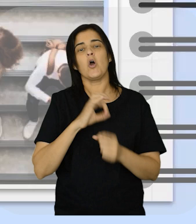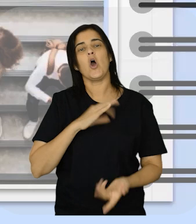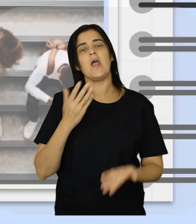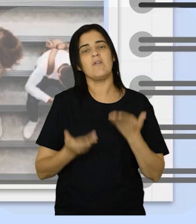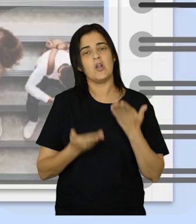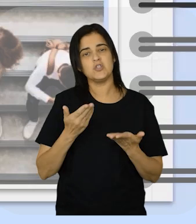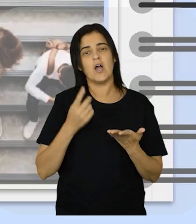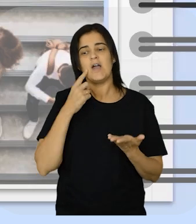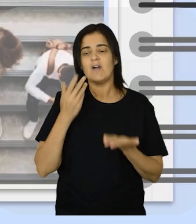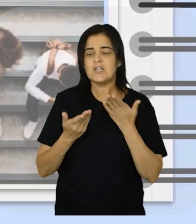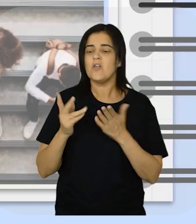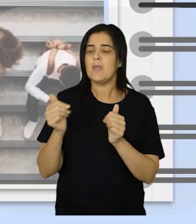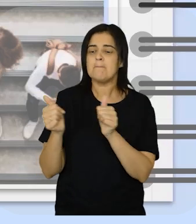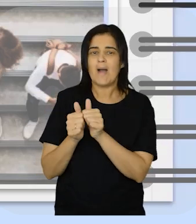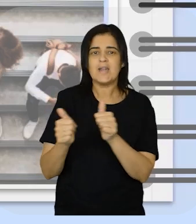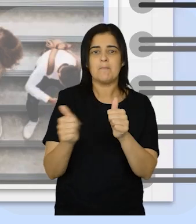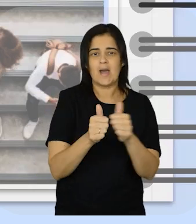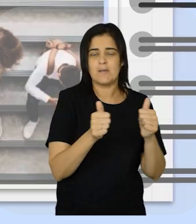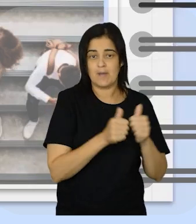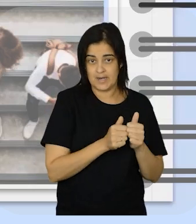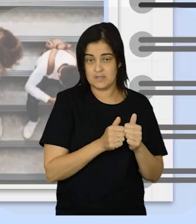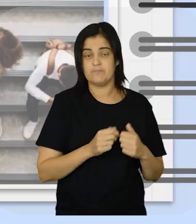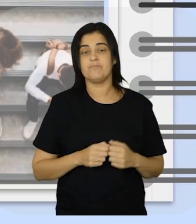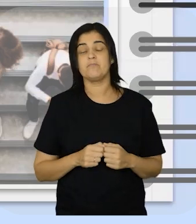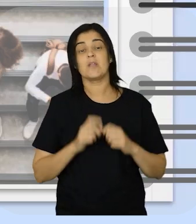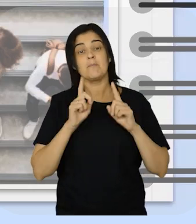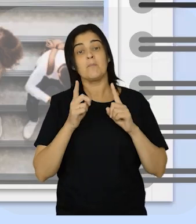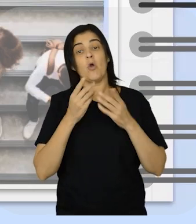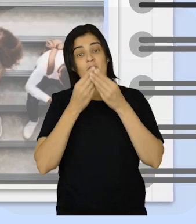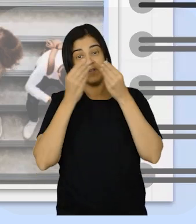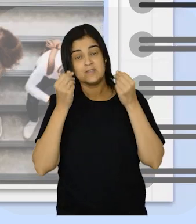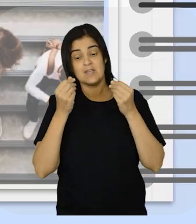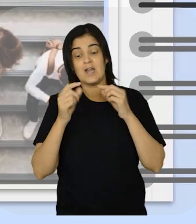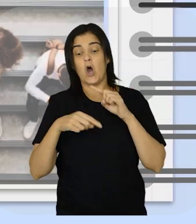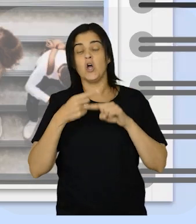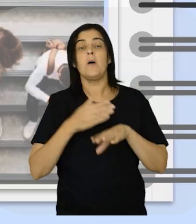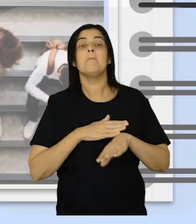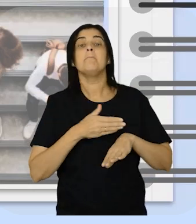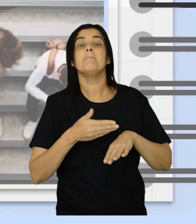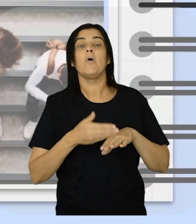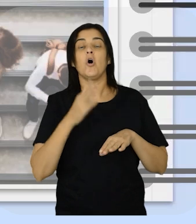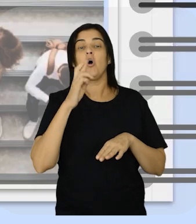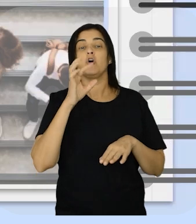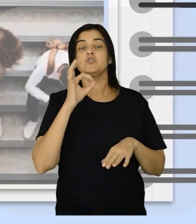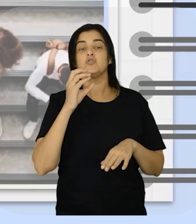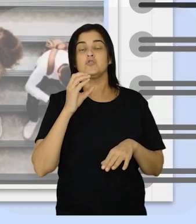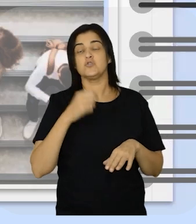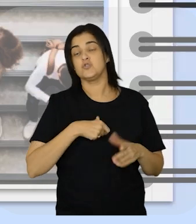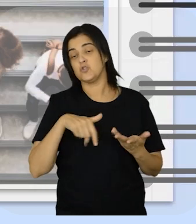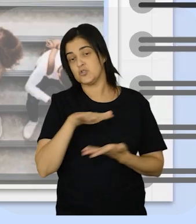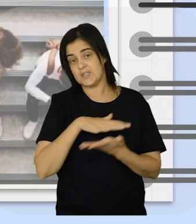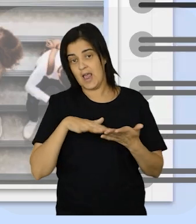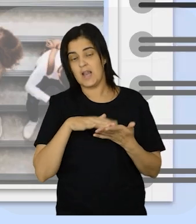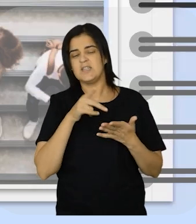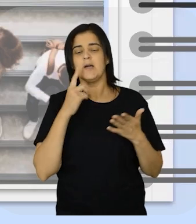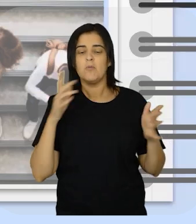y la valoración de pares. Y no me olvidé de la motivación prosocial, que es aquella motivación